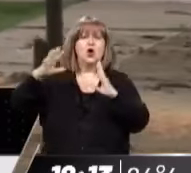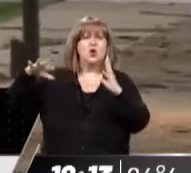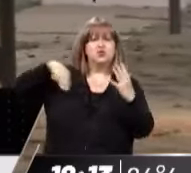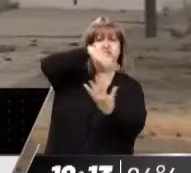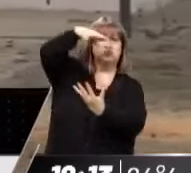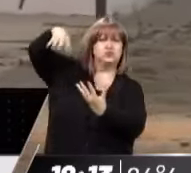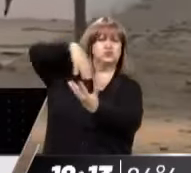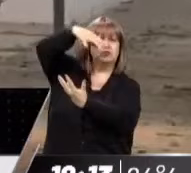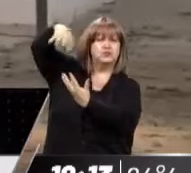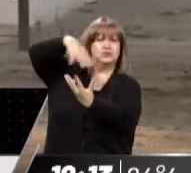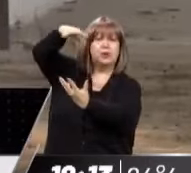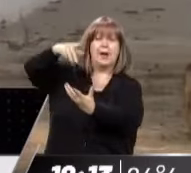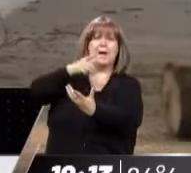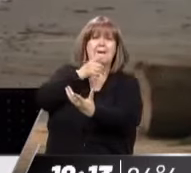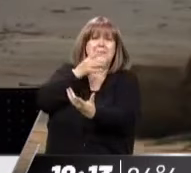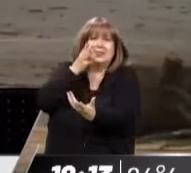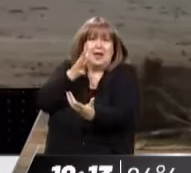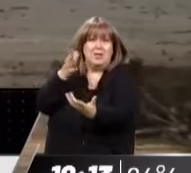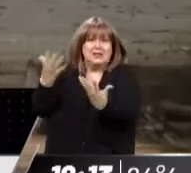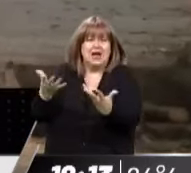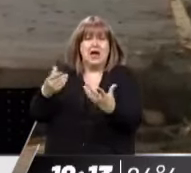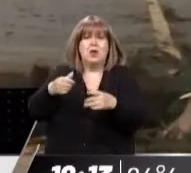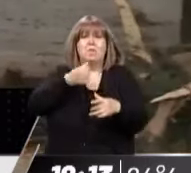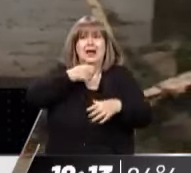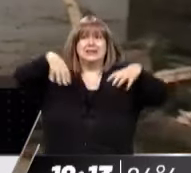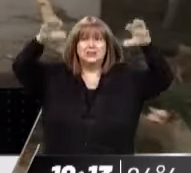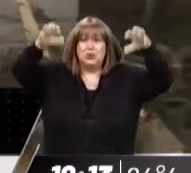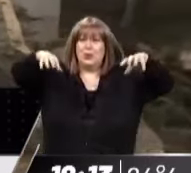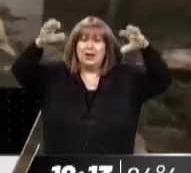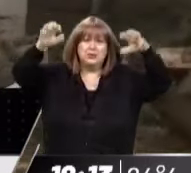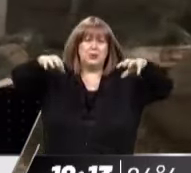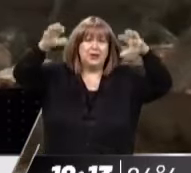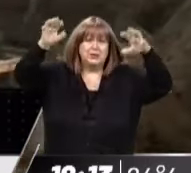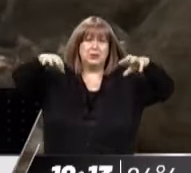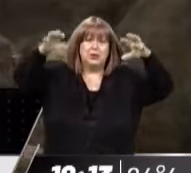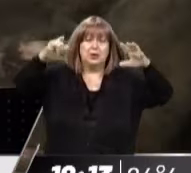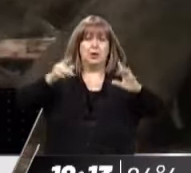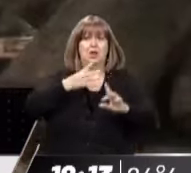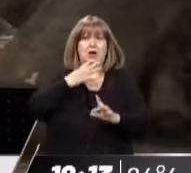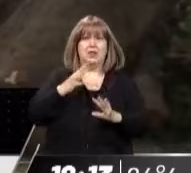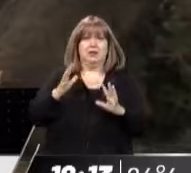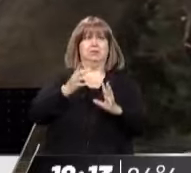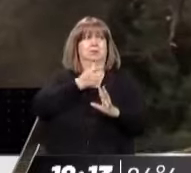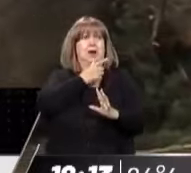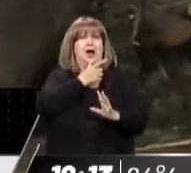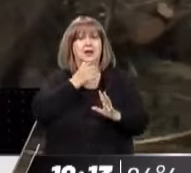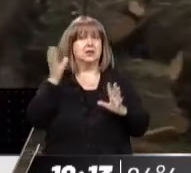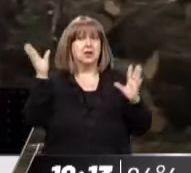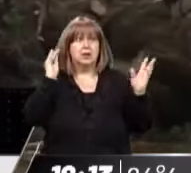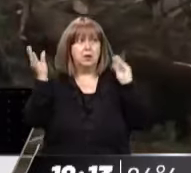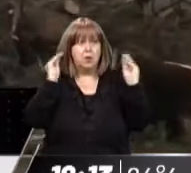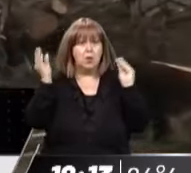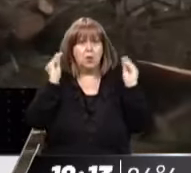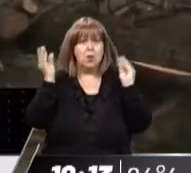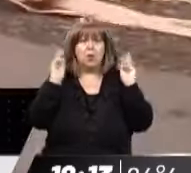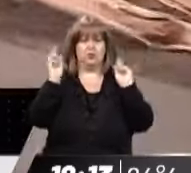ráfagas impresionantes con una enorme cantidad de agua, que también este fenómeno que hasta asustó, porque realmente lo que se sentía, lo que se escuchaba, el